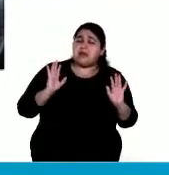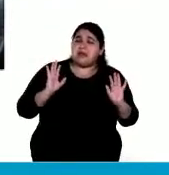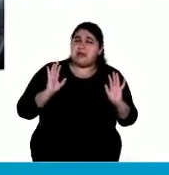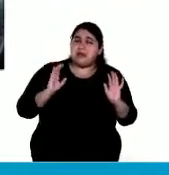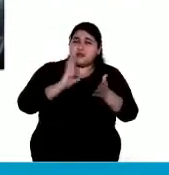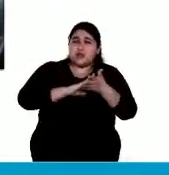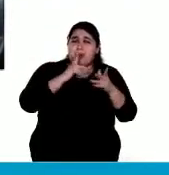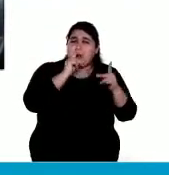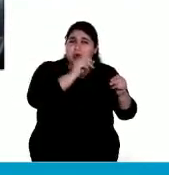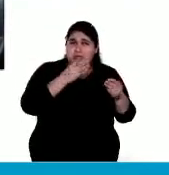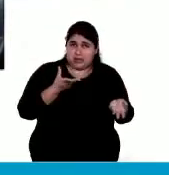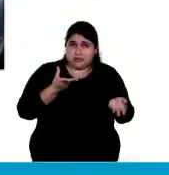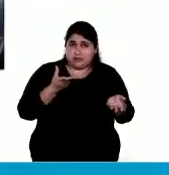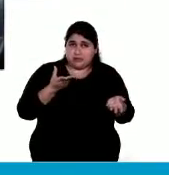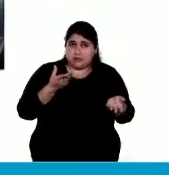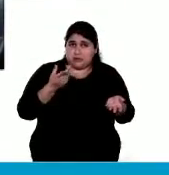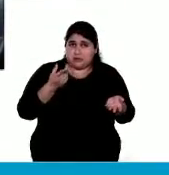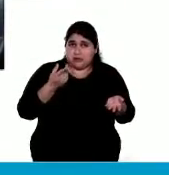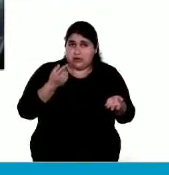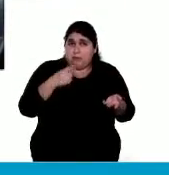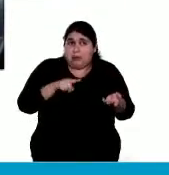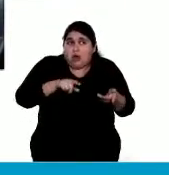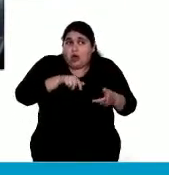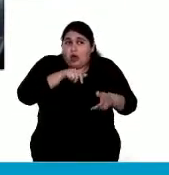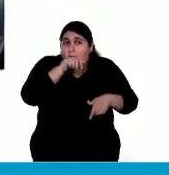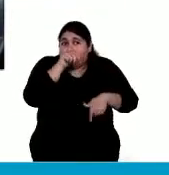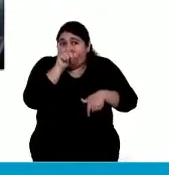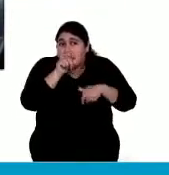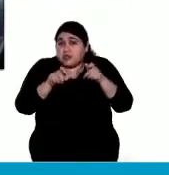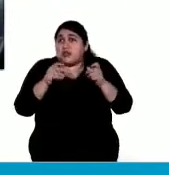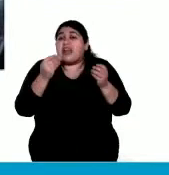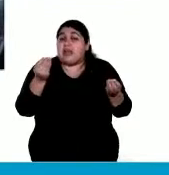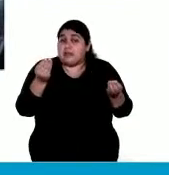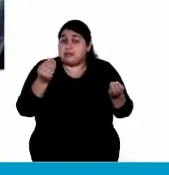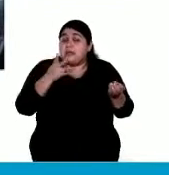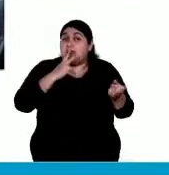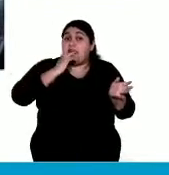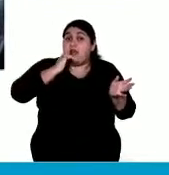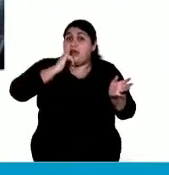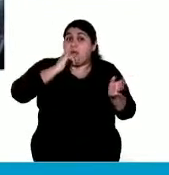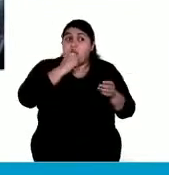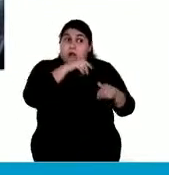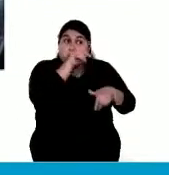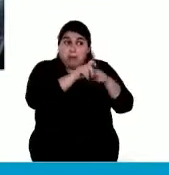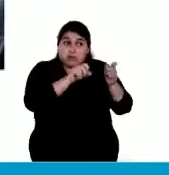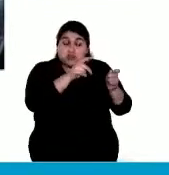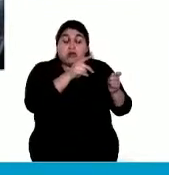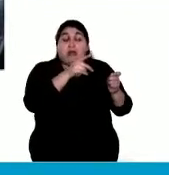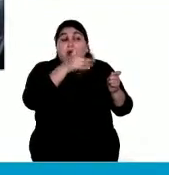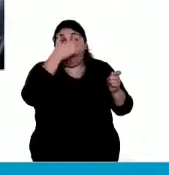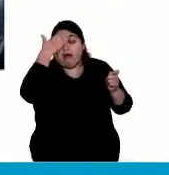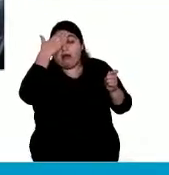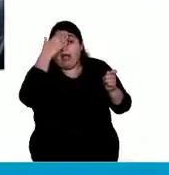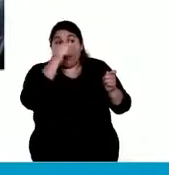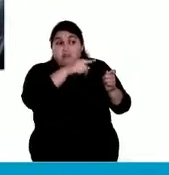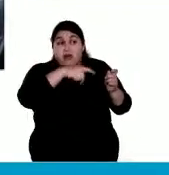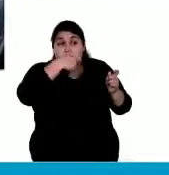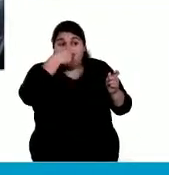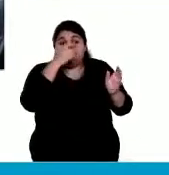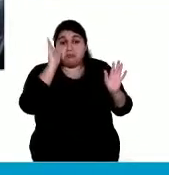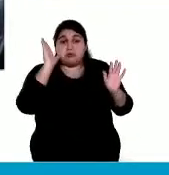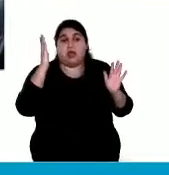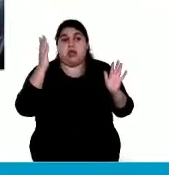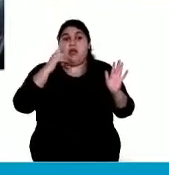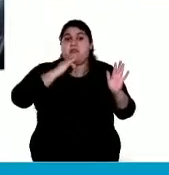protesta, y estoy hablando de enfermos, no estoy hablando de que los denuncie penalmente, porque si son adictos, son enfermos. Lo que digo es que Bernie